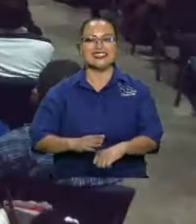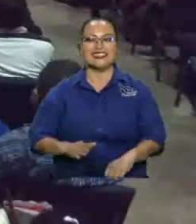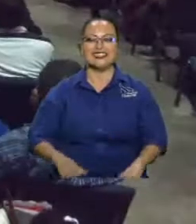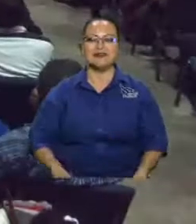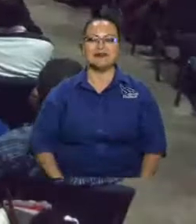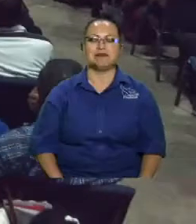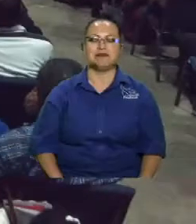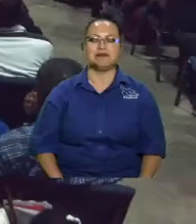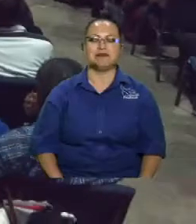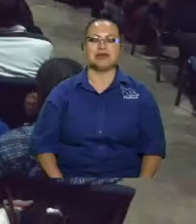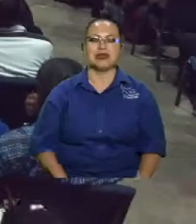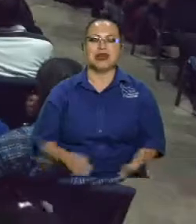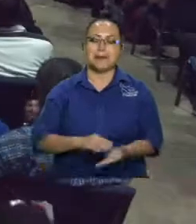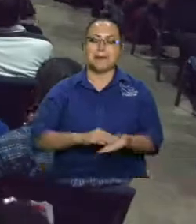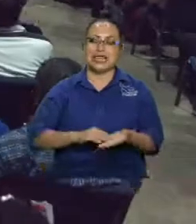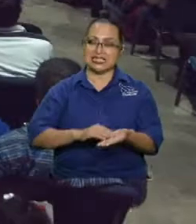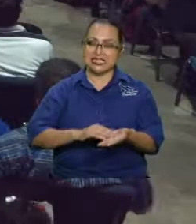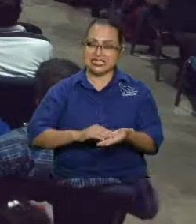Sergio, tienes que apurarte, hombre.